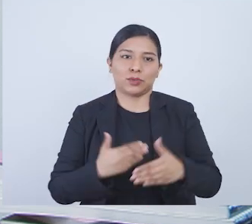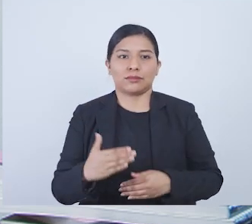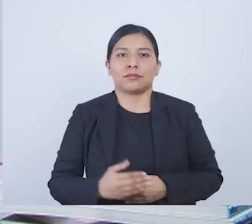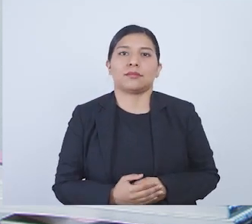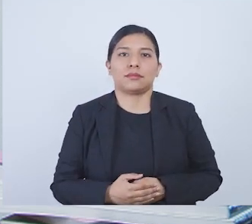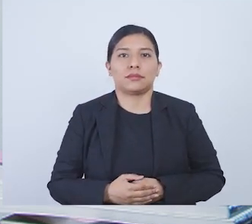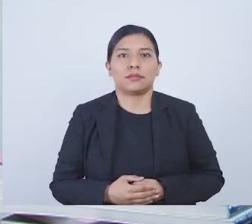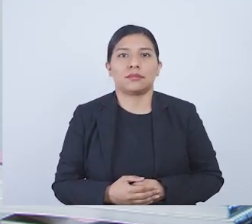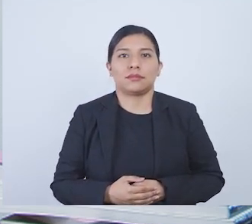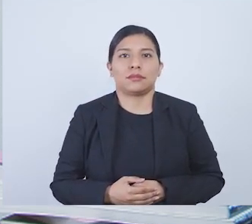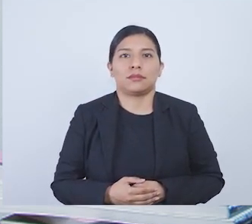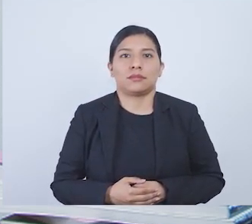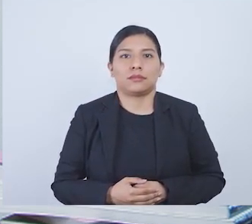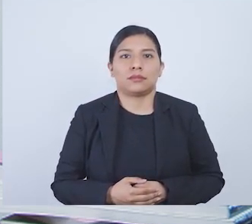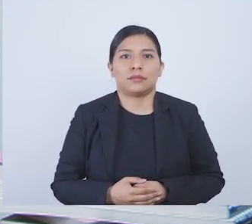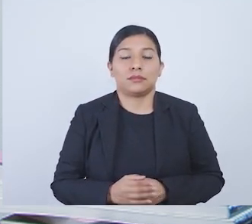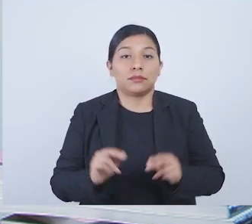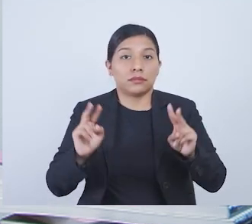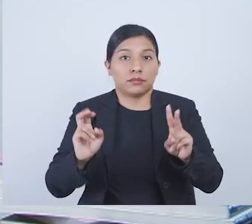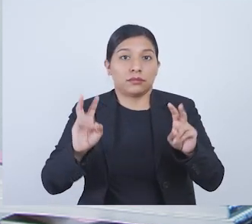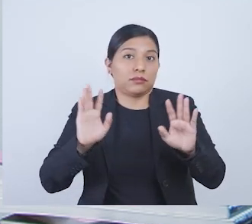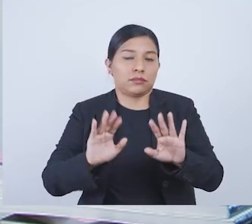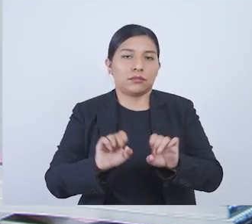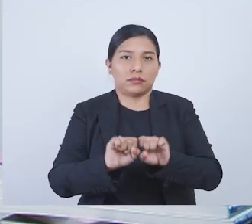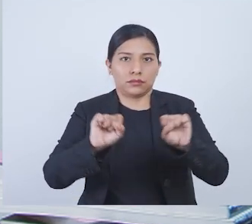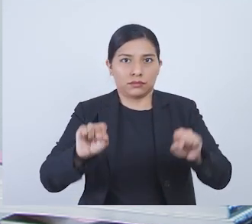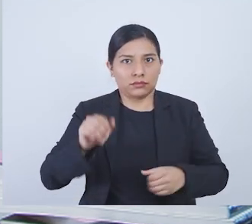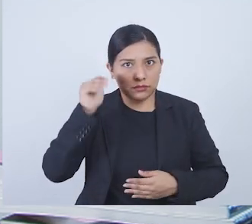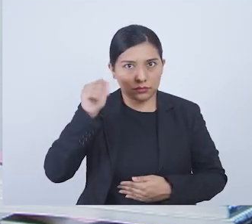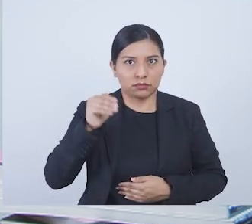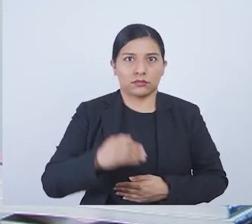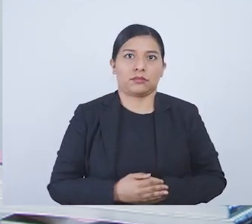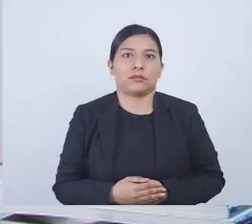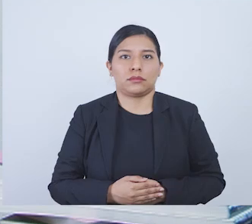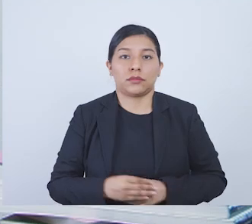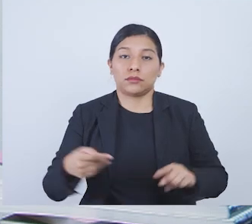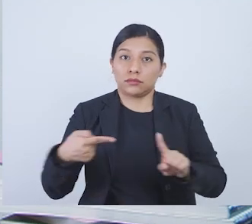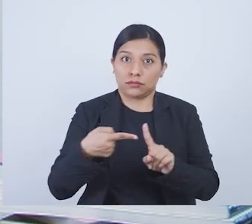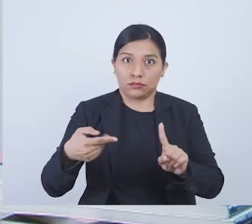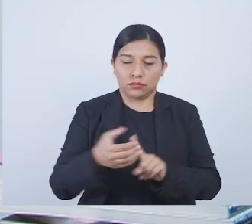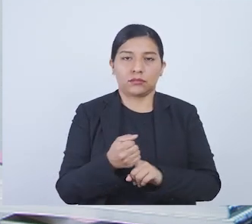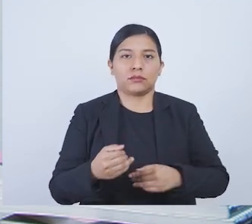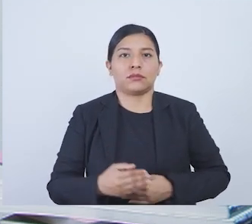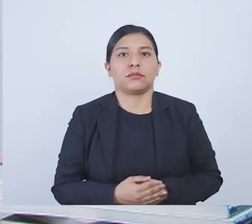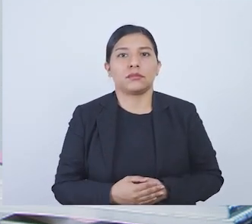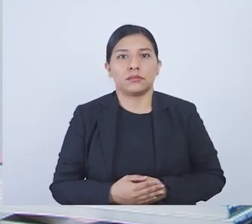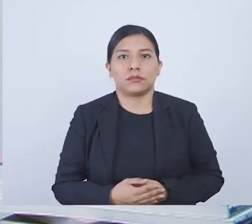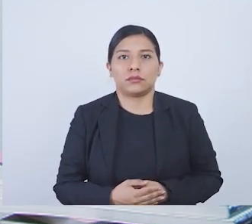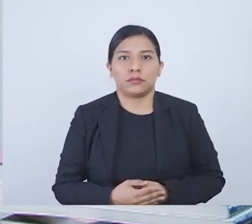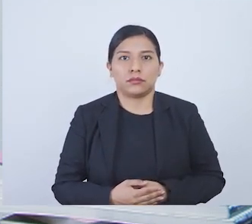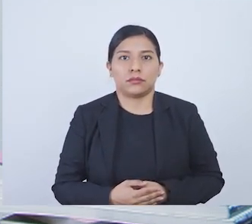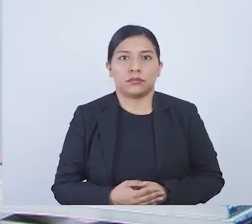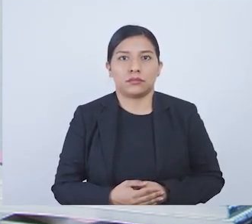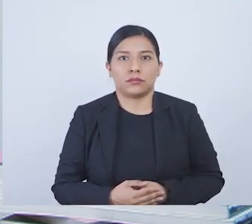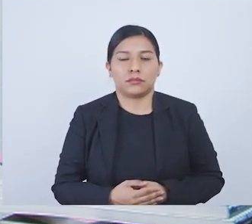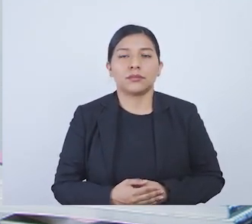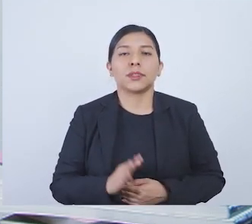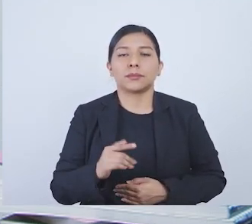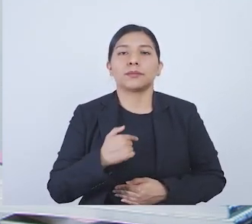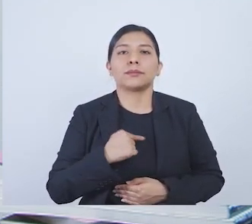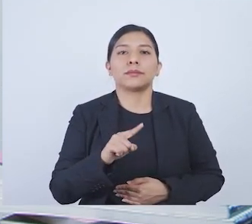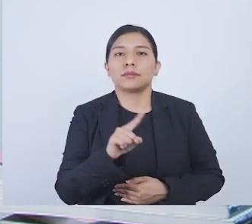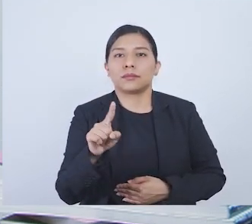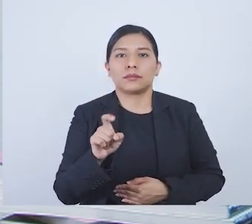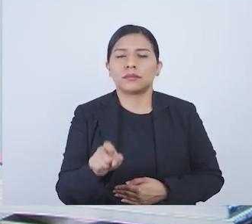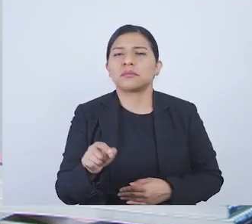ver dentro del sistema educativo y de los objetivos que se persiguen. Ahora, la pregunta